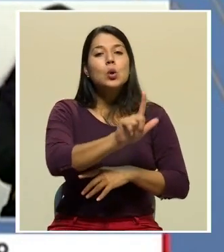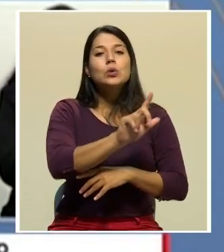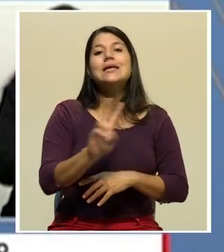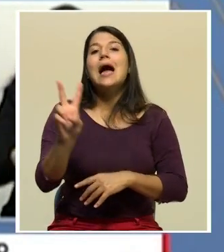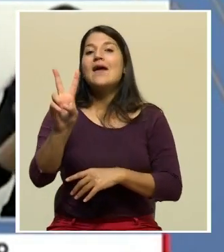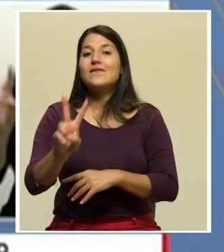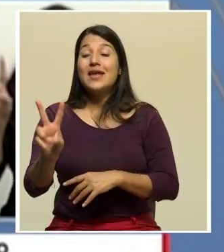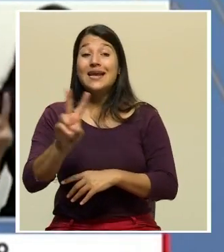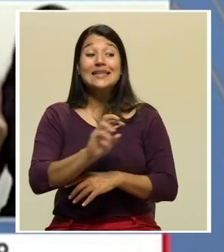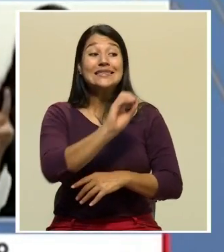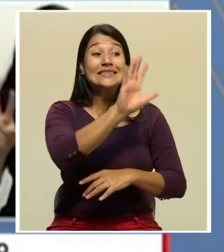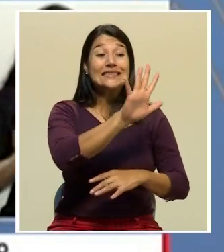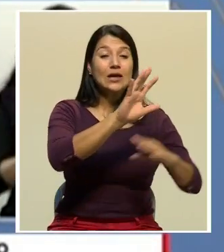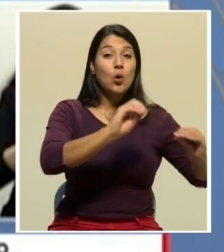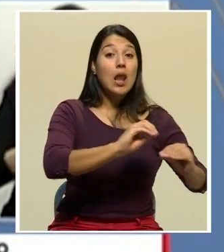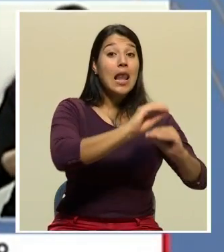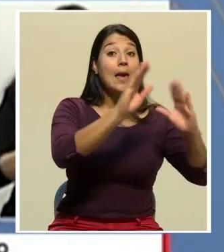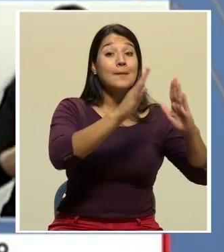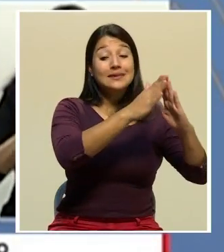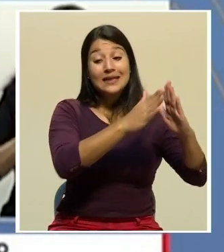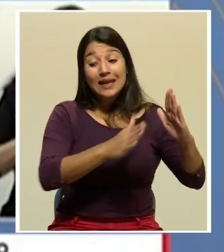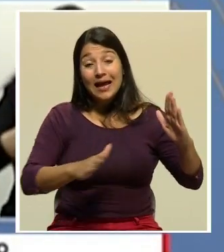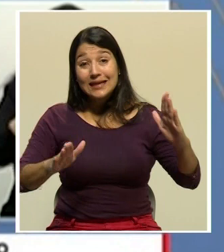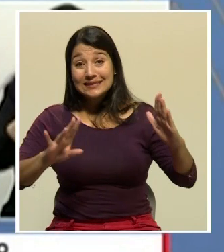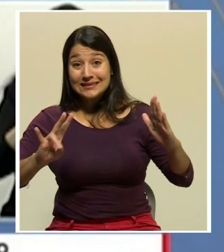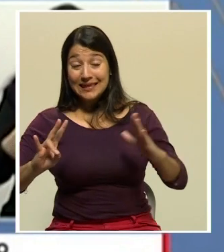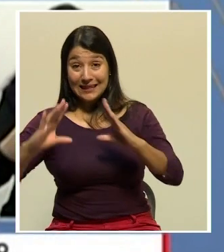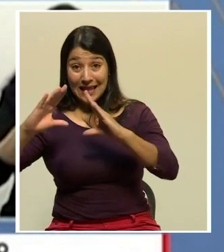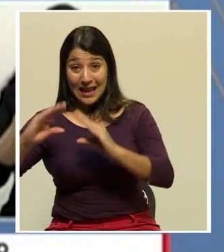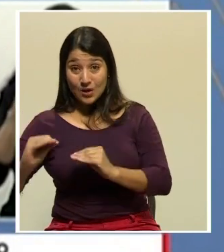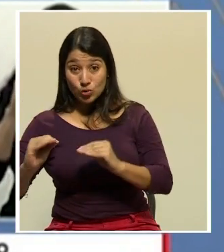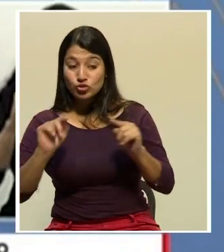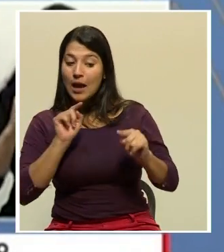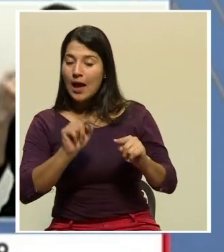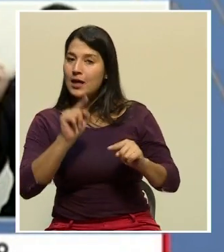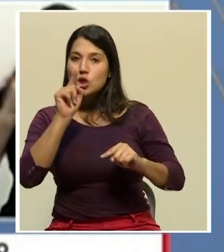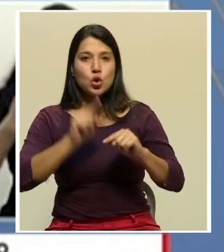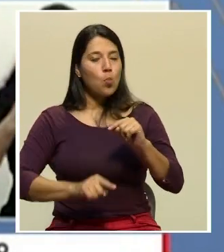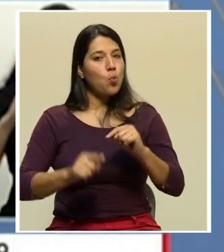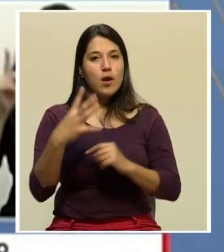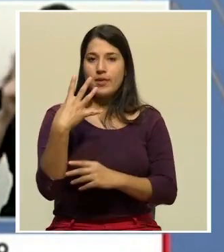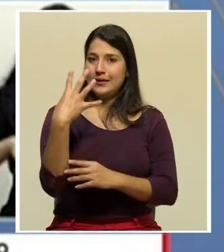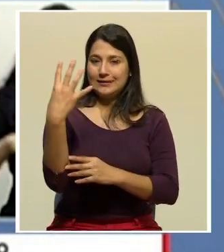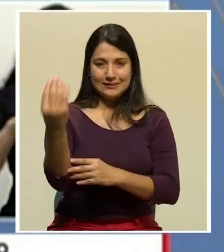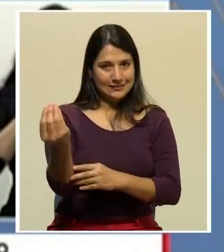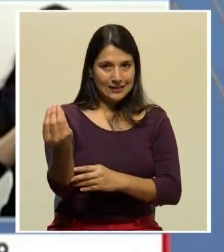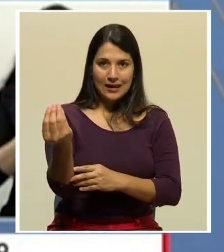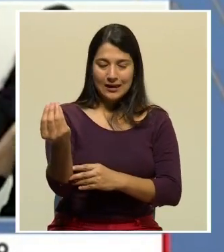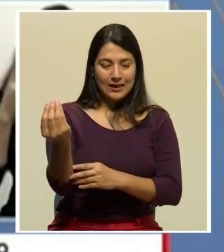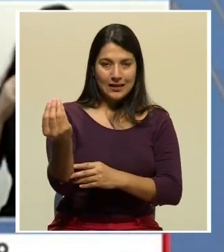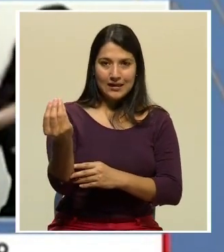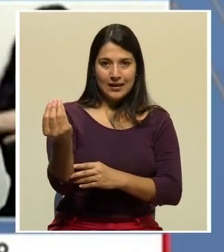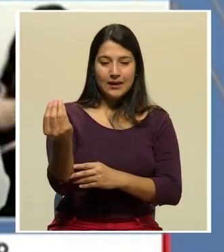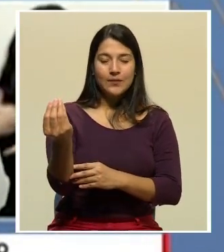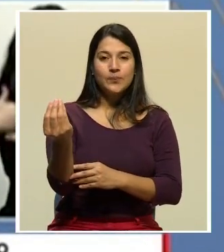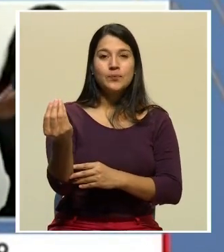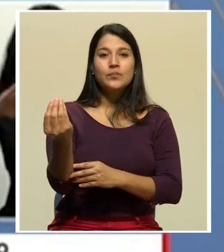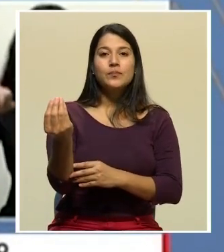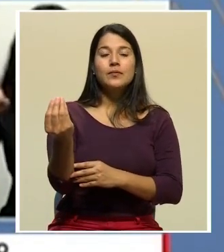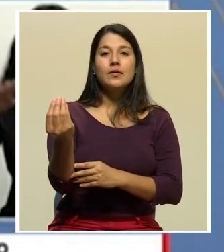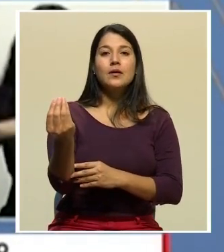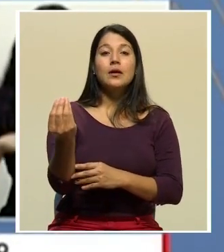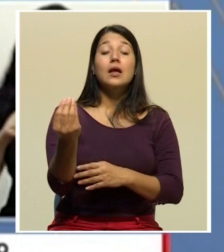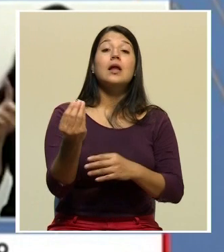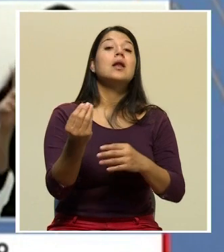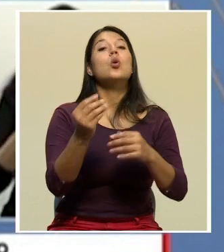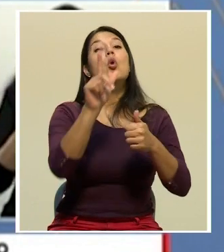de 5 de la mañana a 7 p.m. no circulan, salvo la lista de excepciones que ya hemos mencionado,